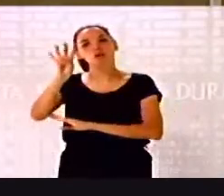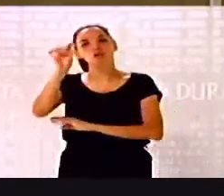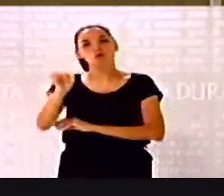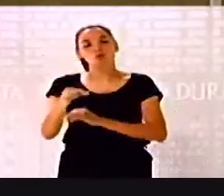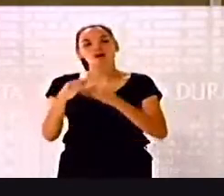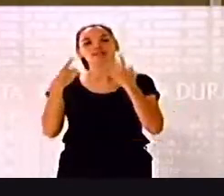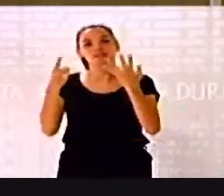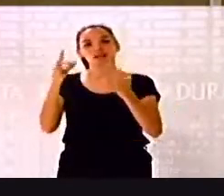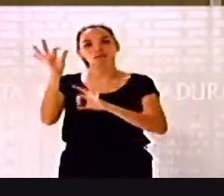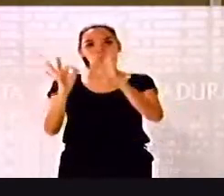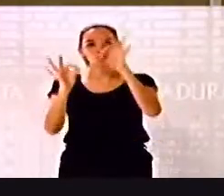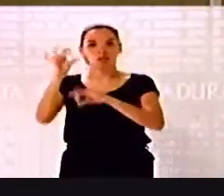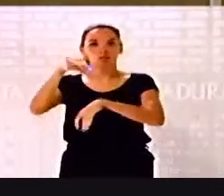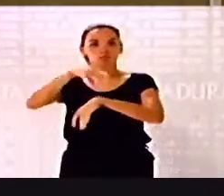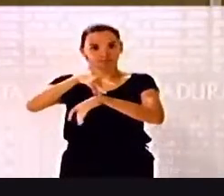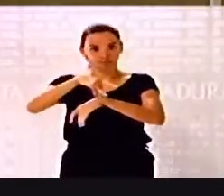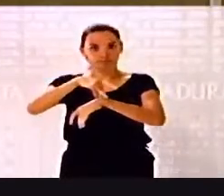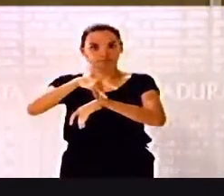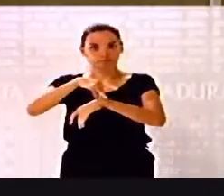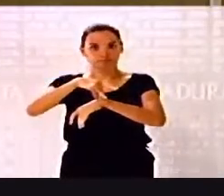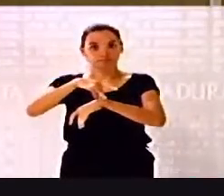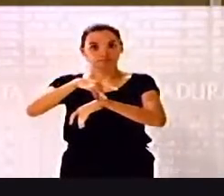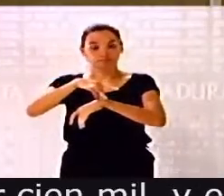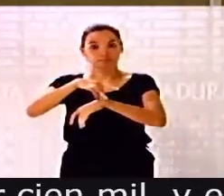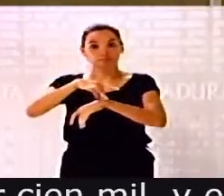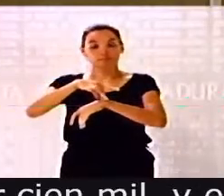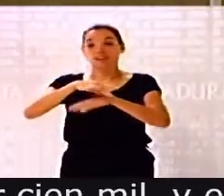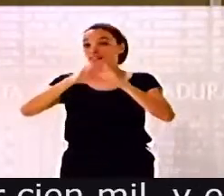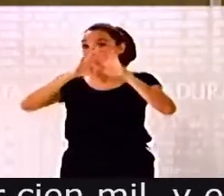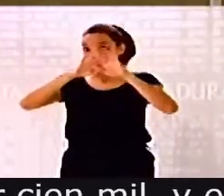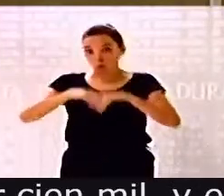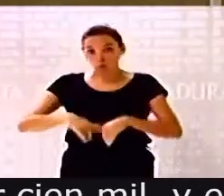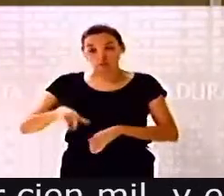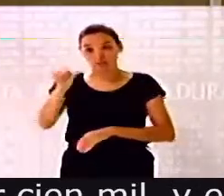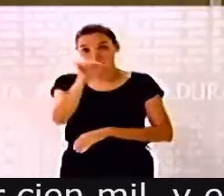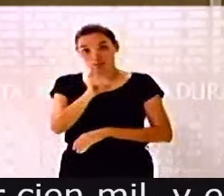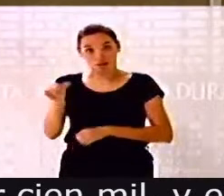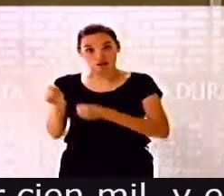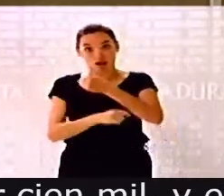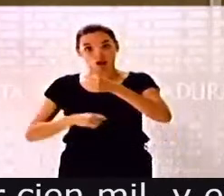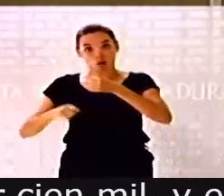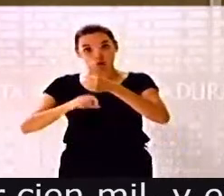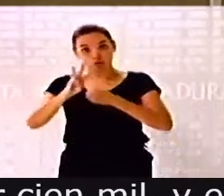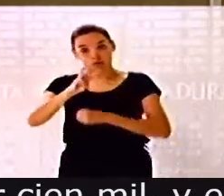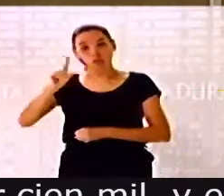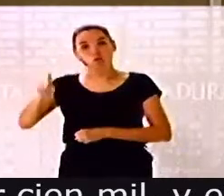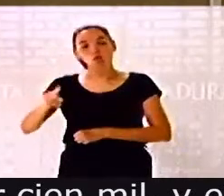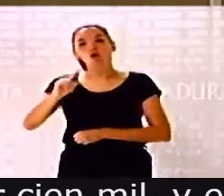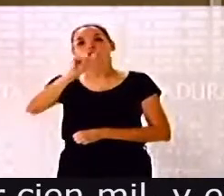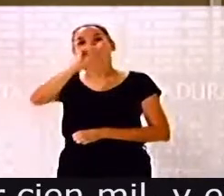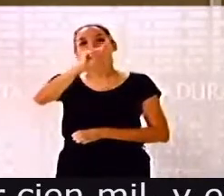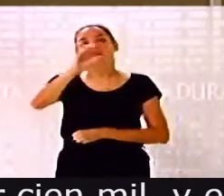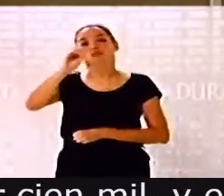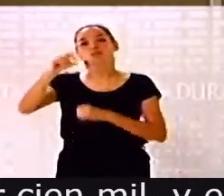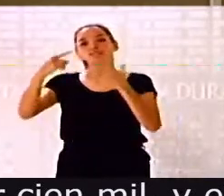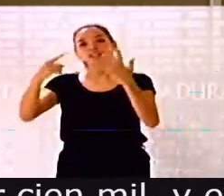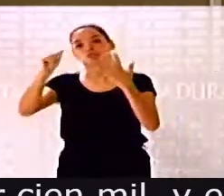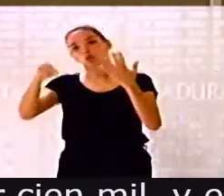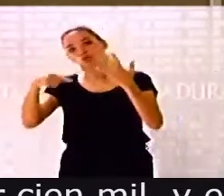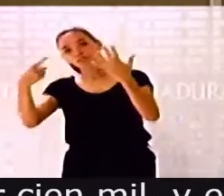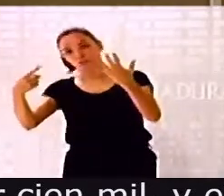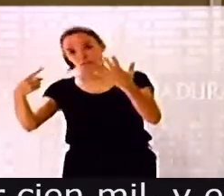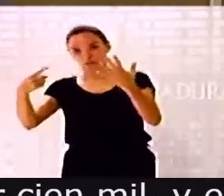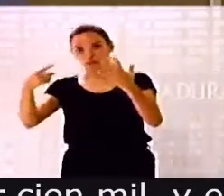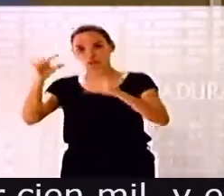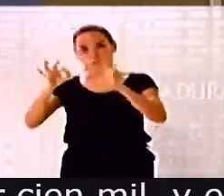100.000 y en la semana del 31 del 8 estábamos en 106,6 por cada